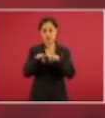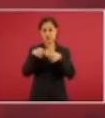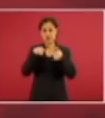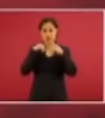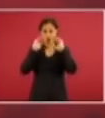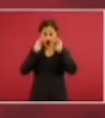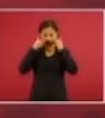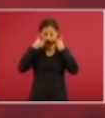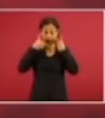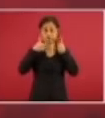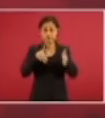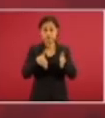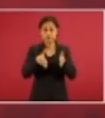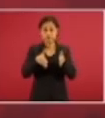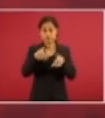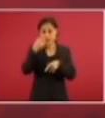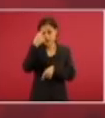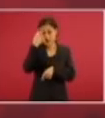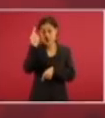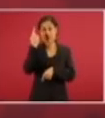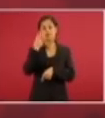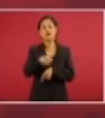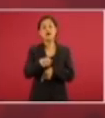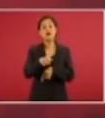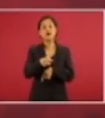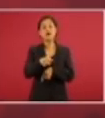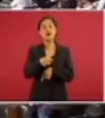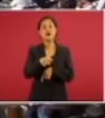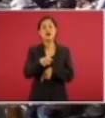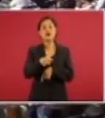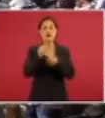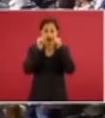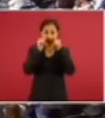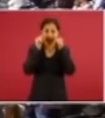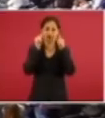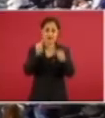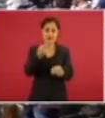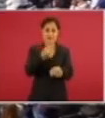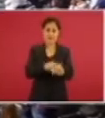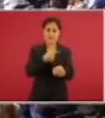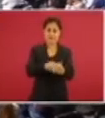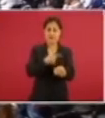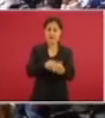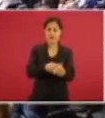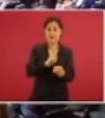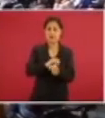tiempo a todas las acciones relacionadas con el coronavirus. Por ejemplo, la reunión de hoy,